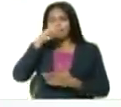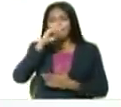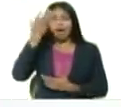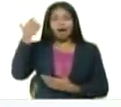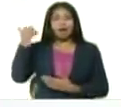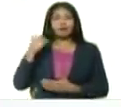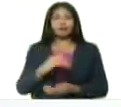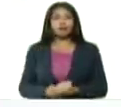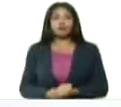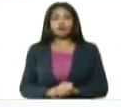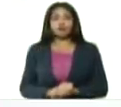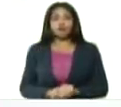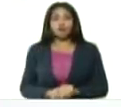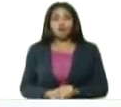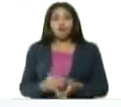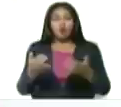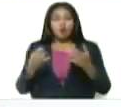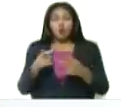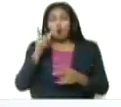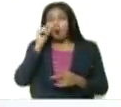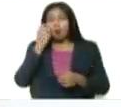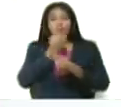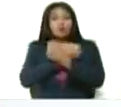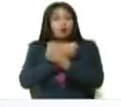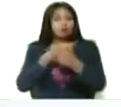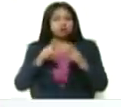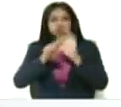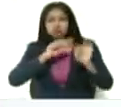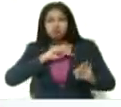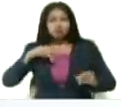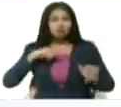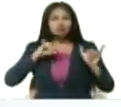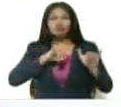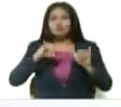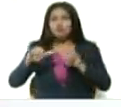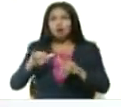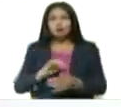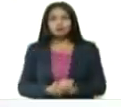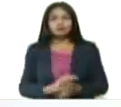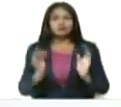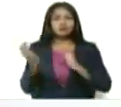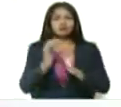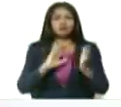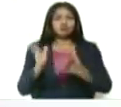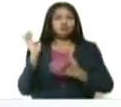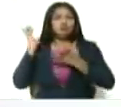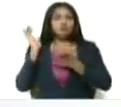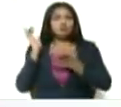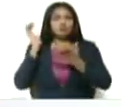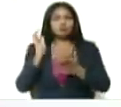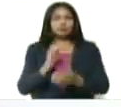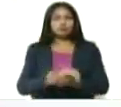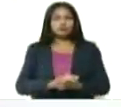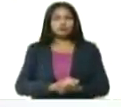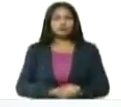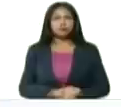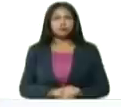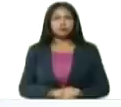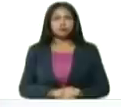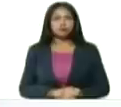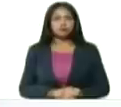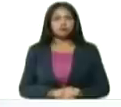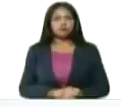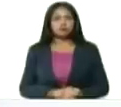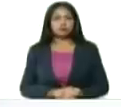que fue de carne y hueso, hijo de Dios, Jesús de Nazaret, Jesús el Cristo Redentor. En